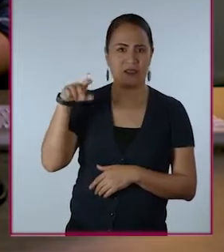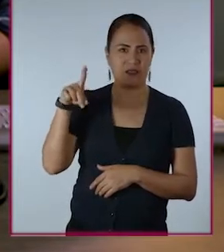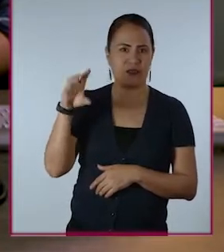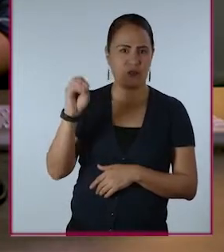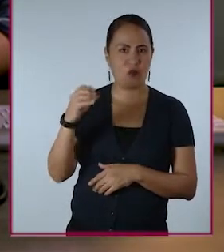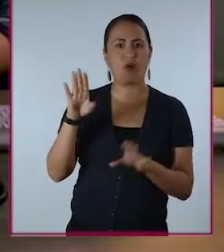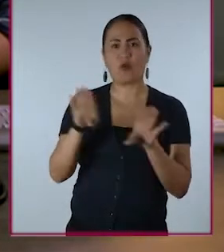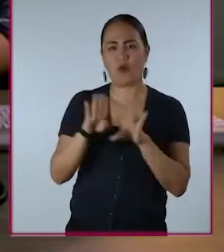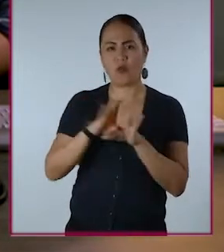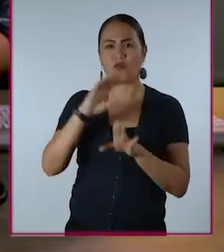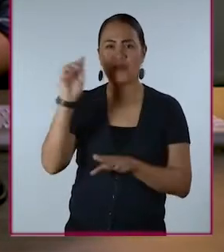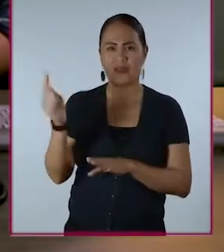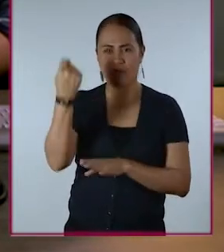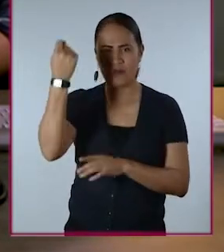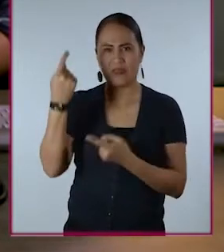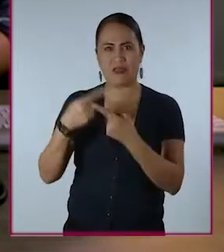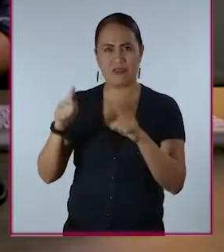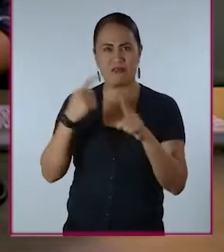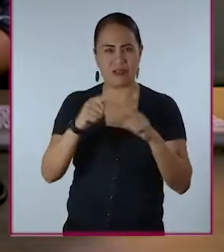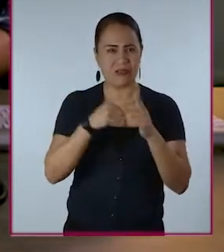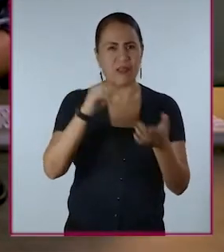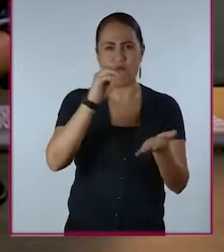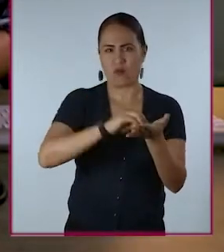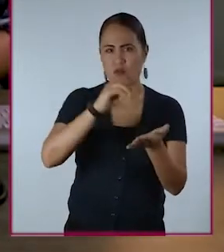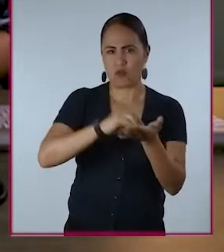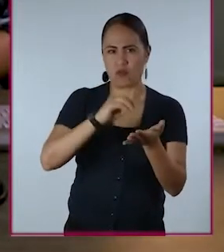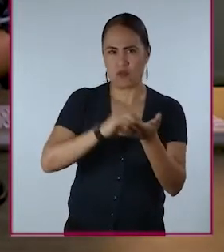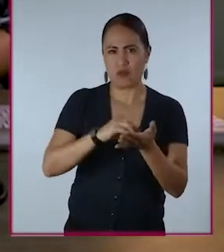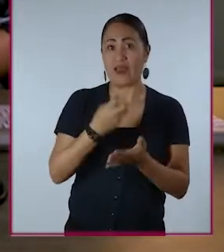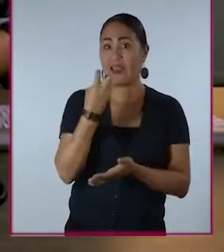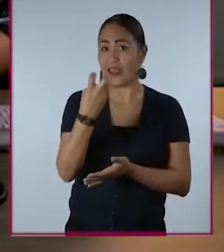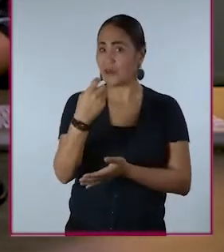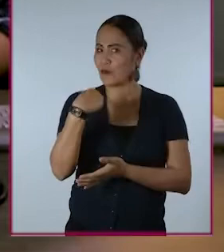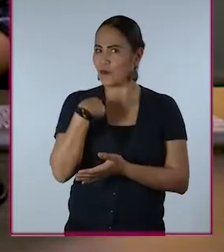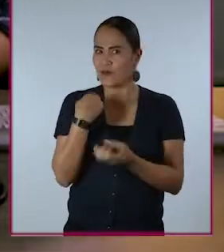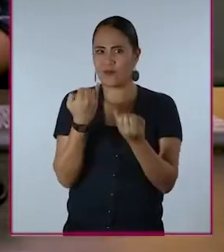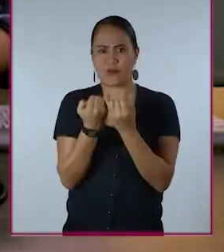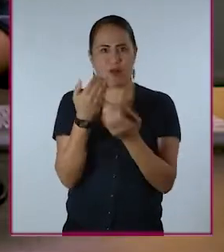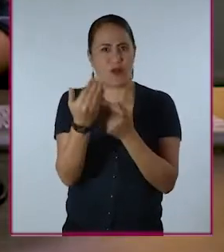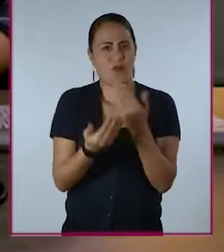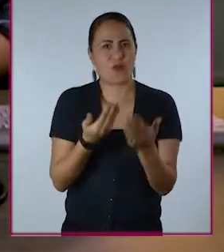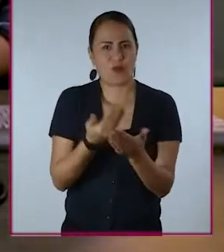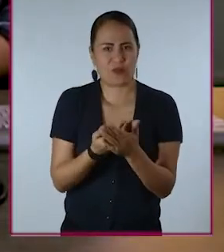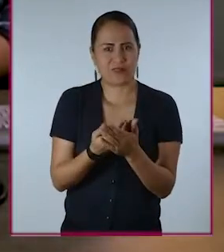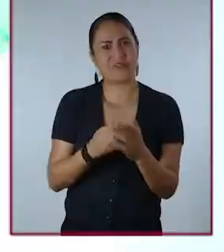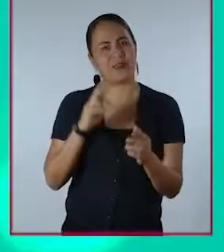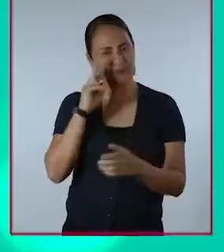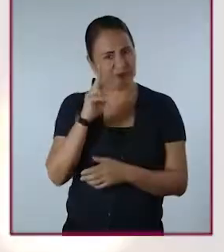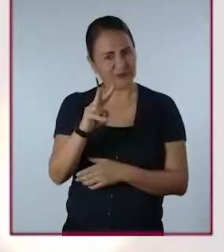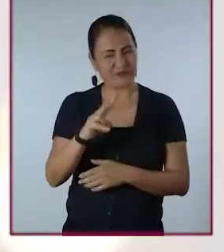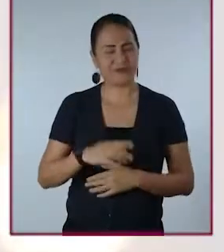tecnología digital apoya los procesos de conservación? Eso mismo estaba a punto de proponer. Vamos.